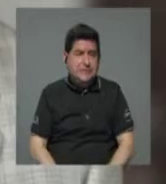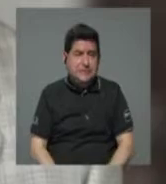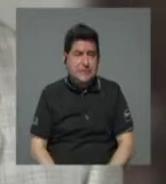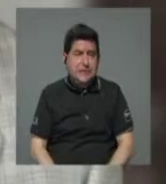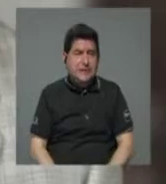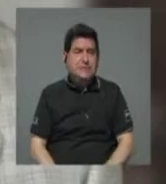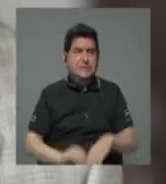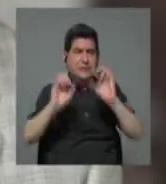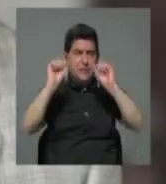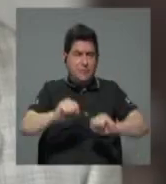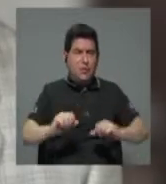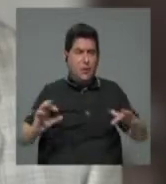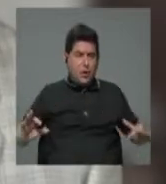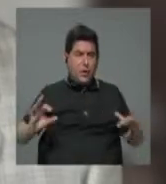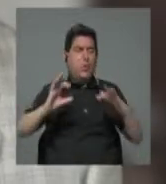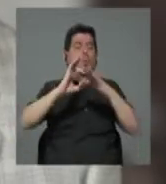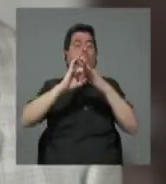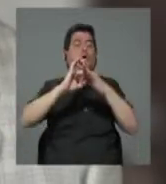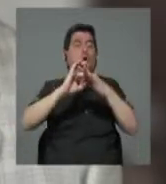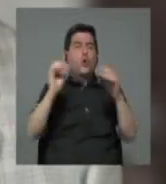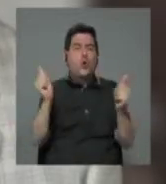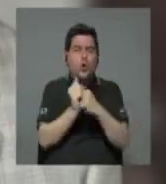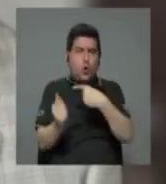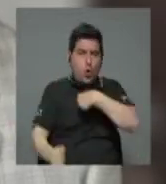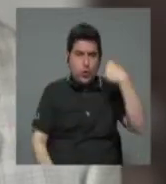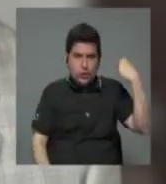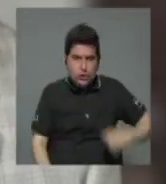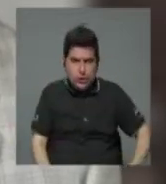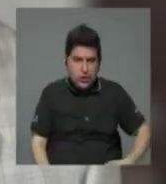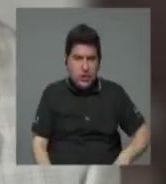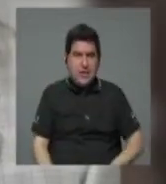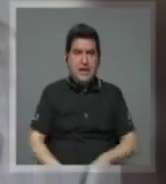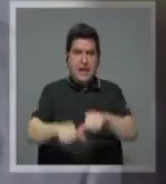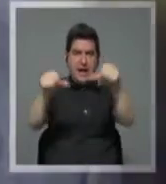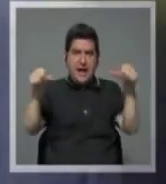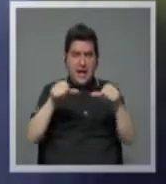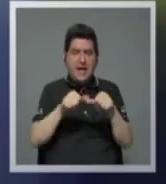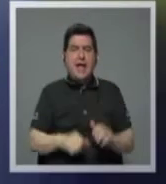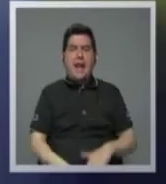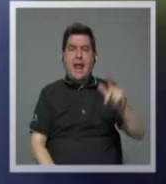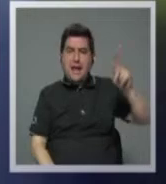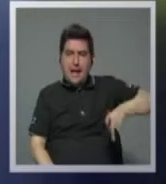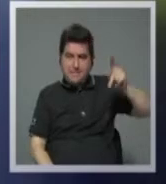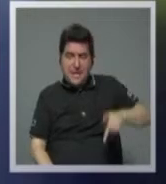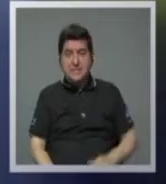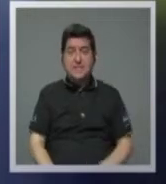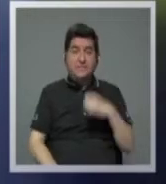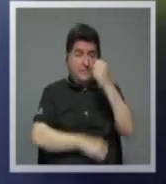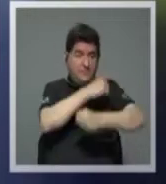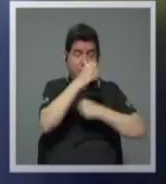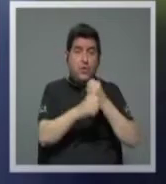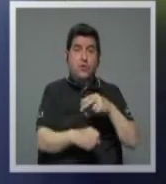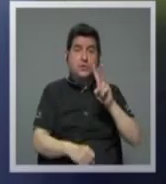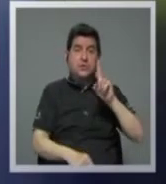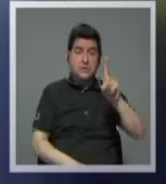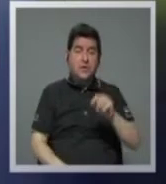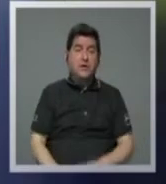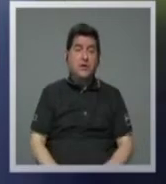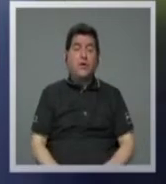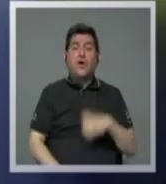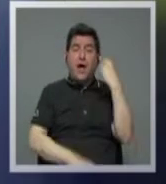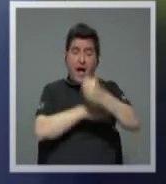ha podido crear el nexo con China y el resto del área Pacífico, sobre todo porque el siglo XXI es el siglo del